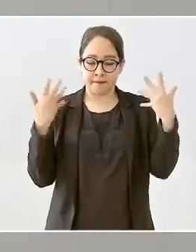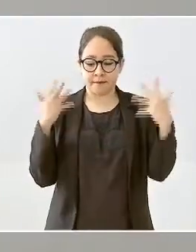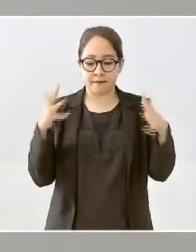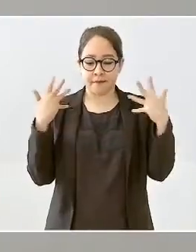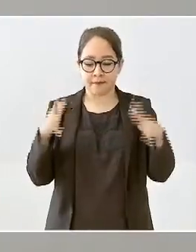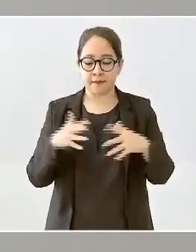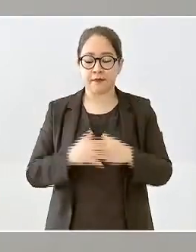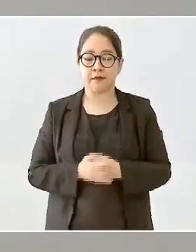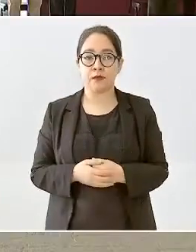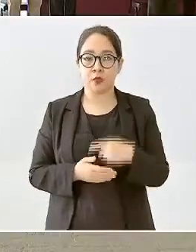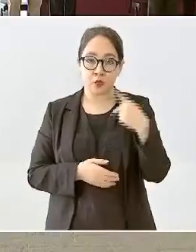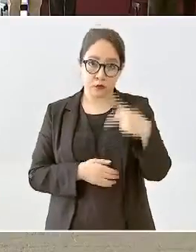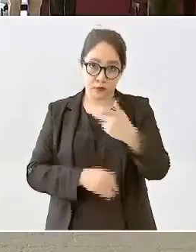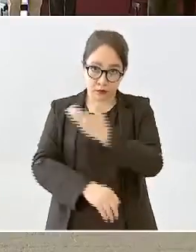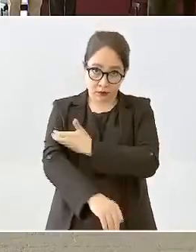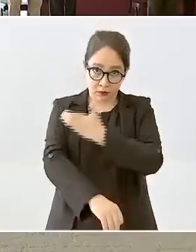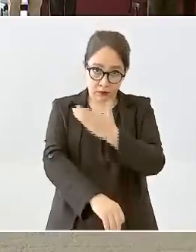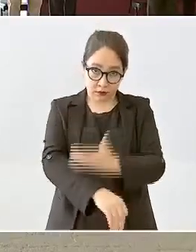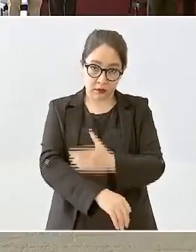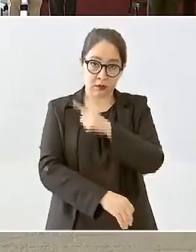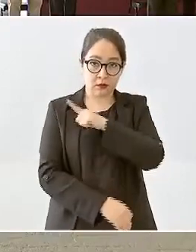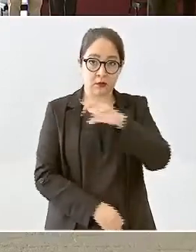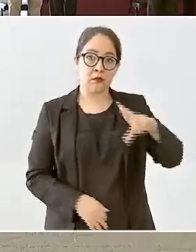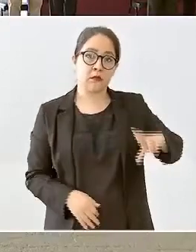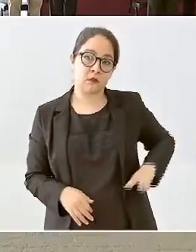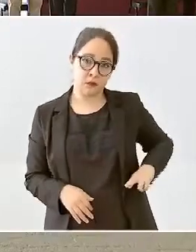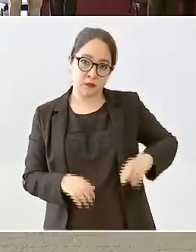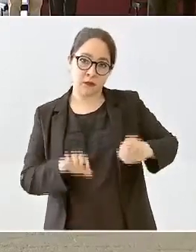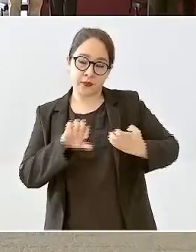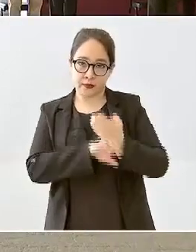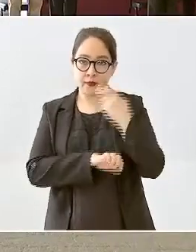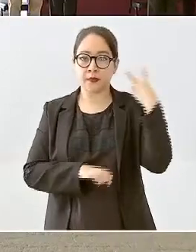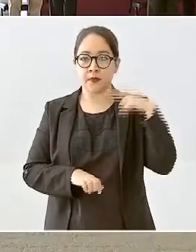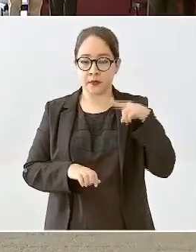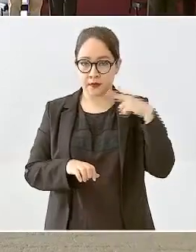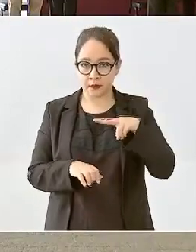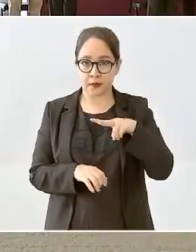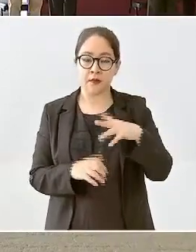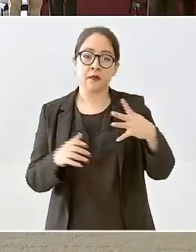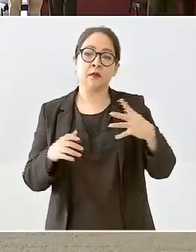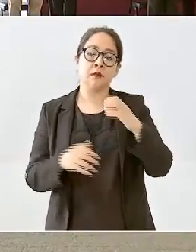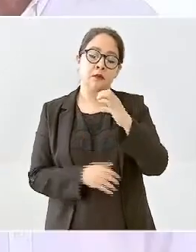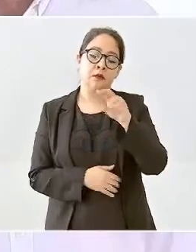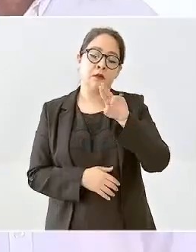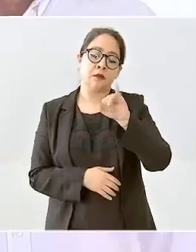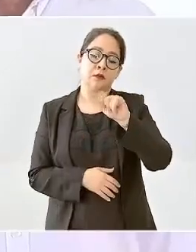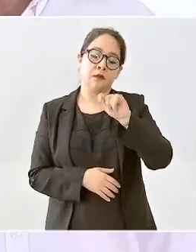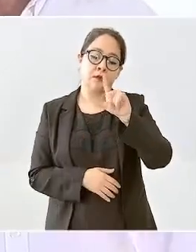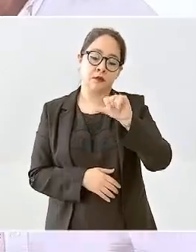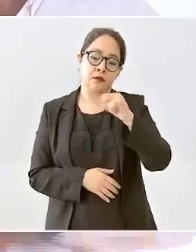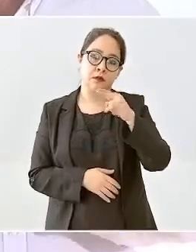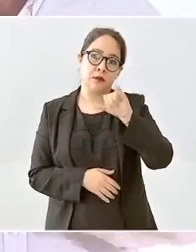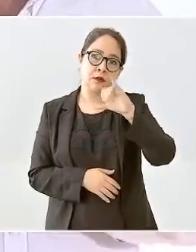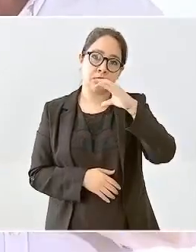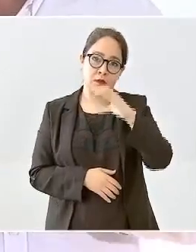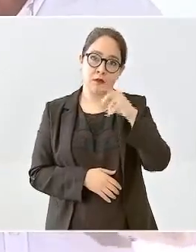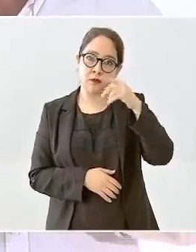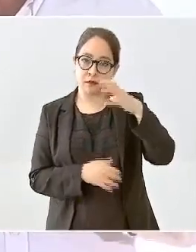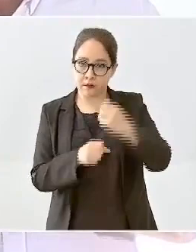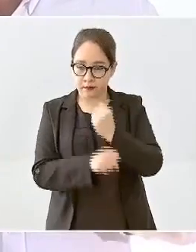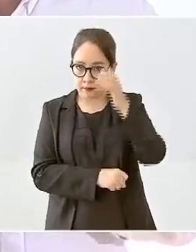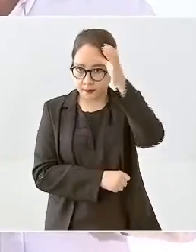Lo acompañan el gobernador constitucional del Estado de Veracruz, Cuitláhuac García Jiménez,